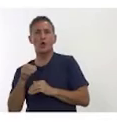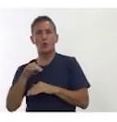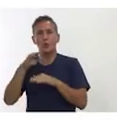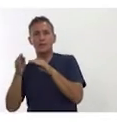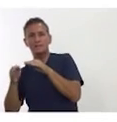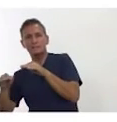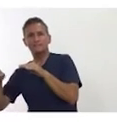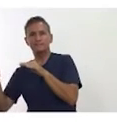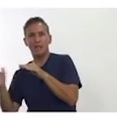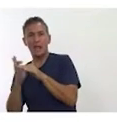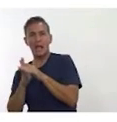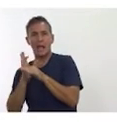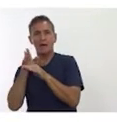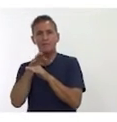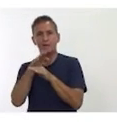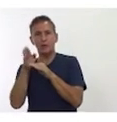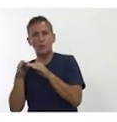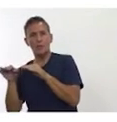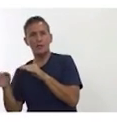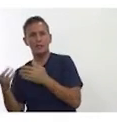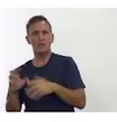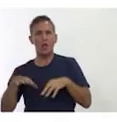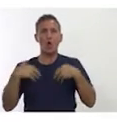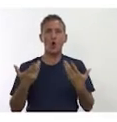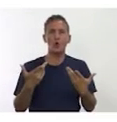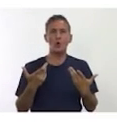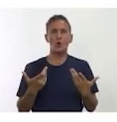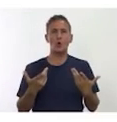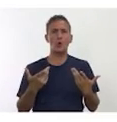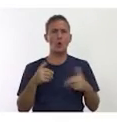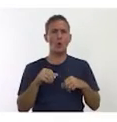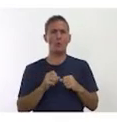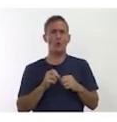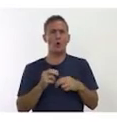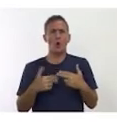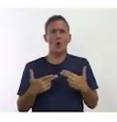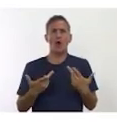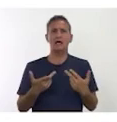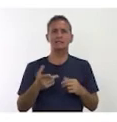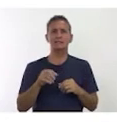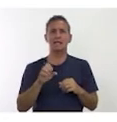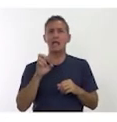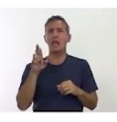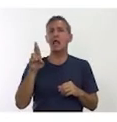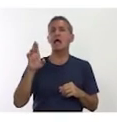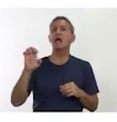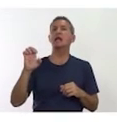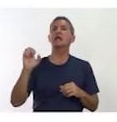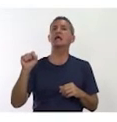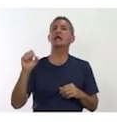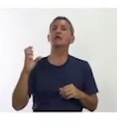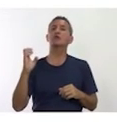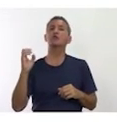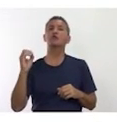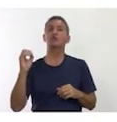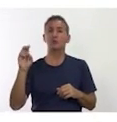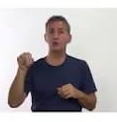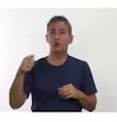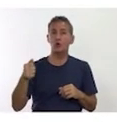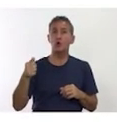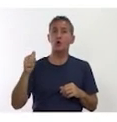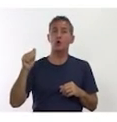esa corriente y cómo ocurre la resonancia, que es un fenómeno natural que lo